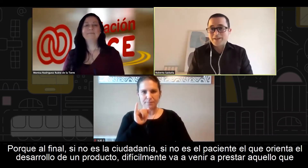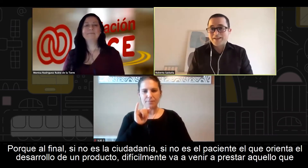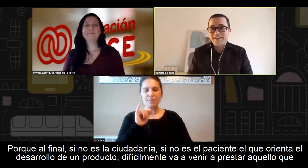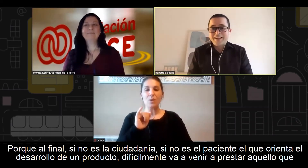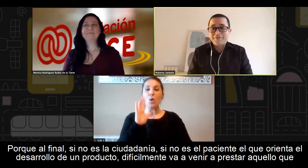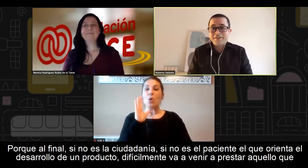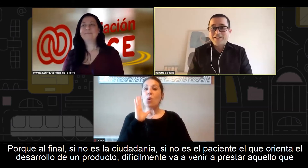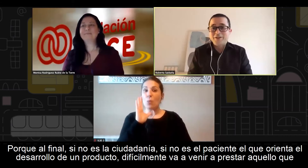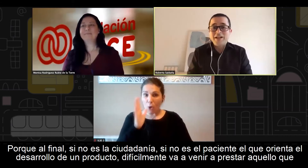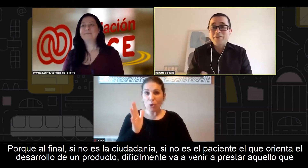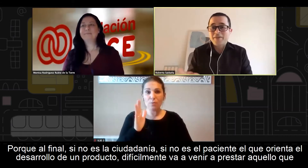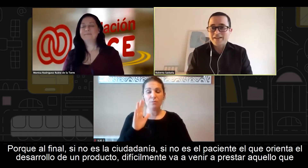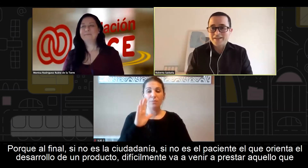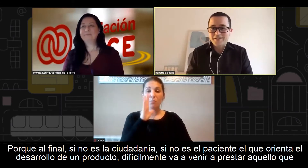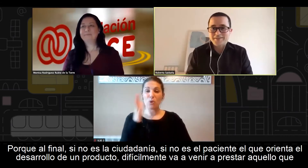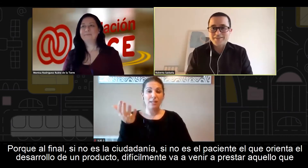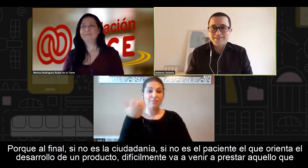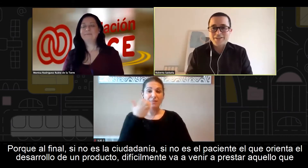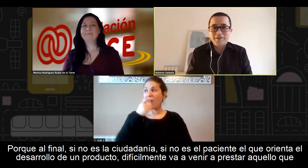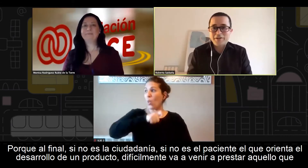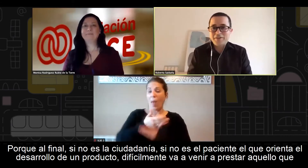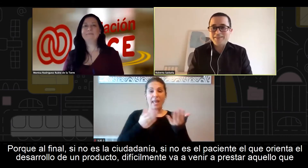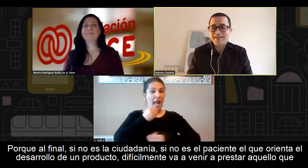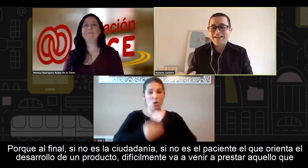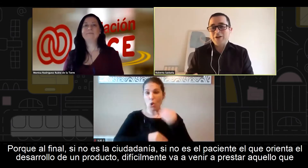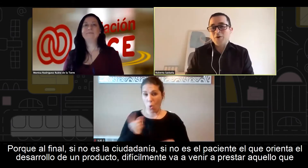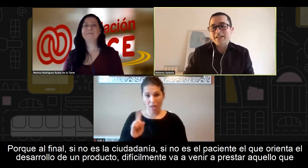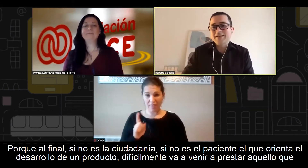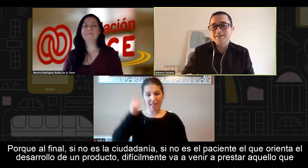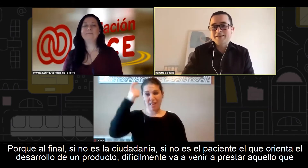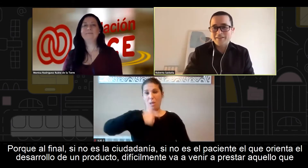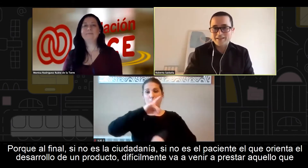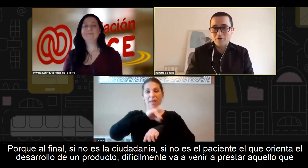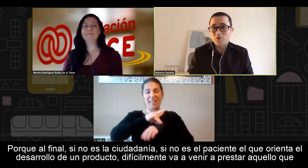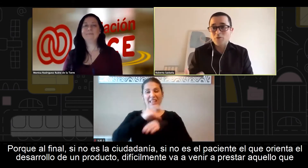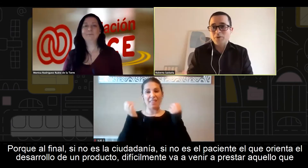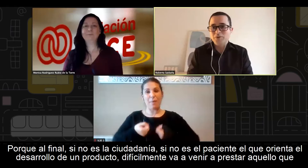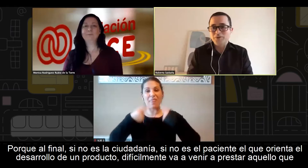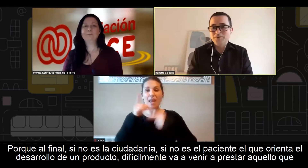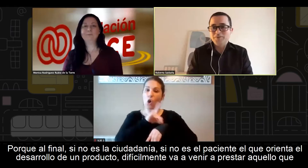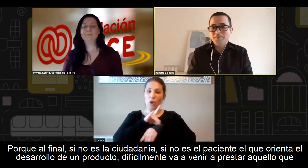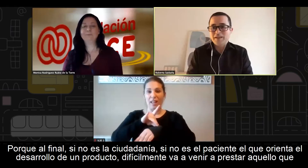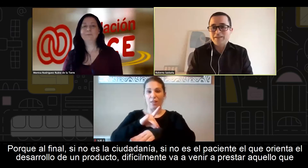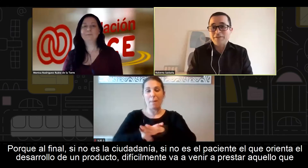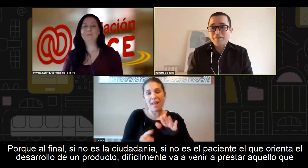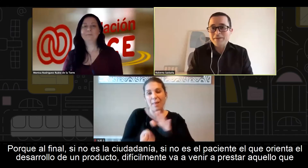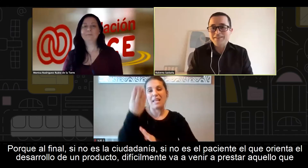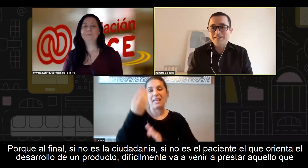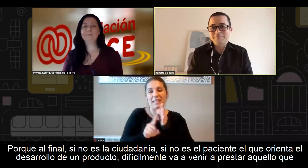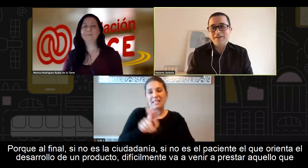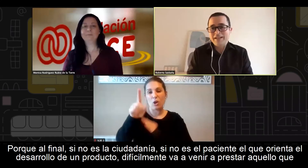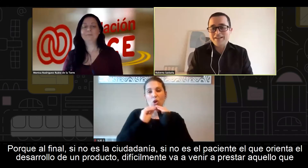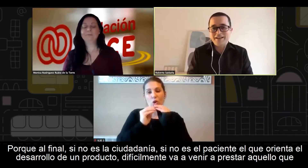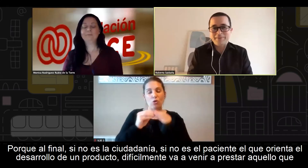porque es que al final, si no es la ciudadanía, si no es el paciente el que orienta el desarrollo de un producto, difícilmente